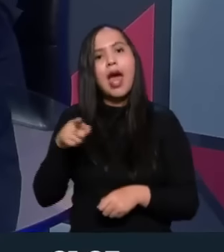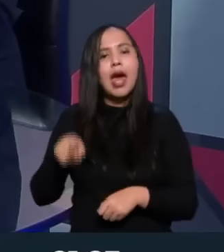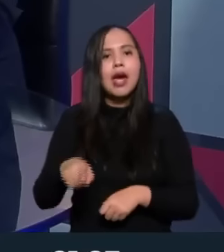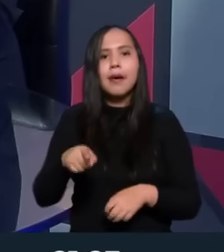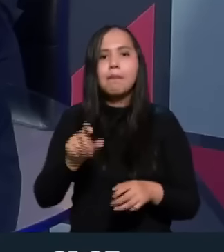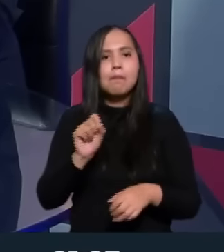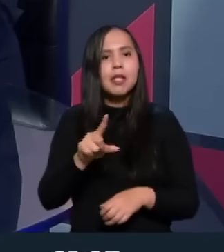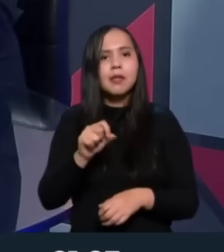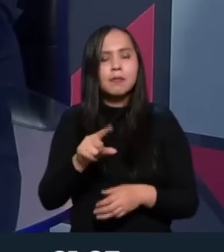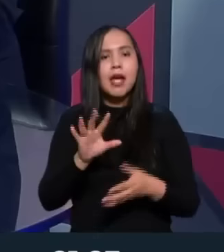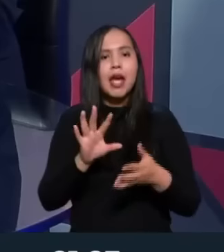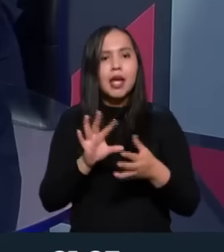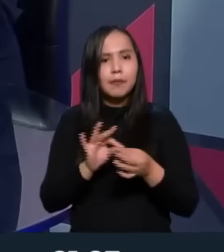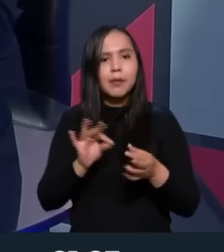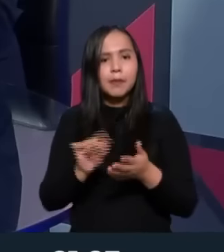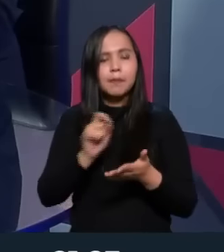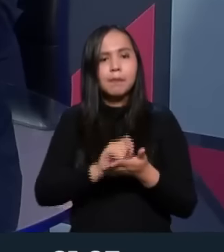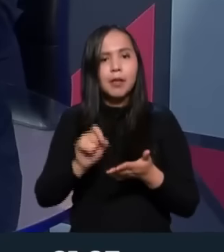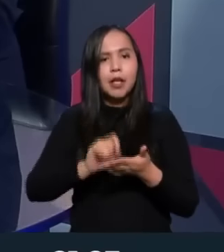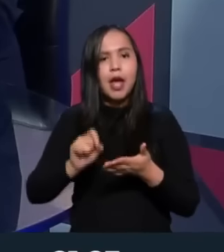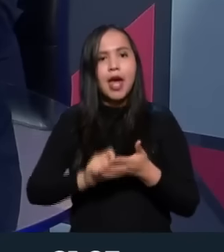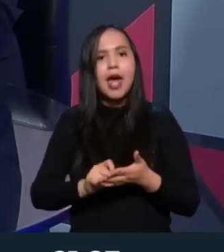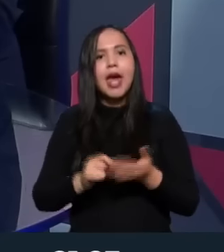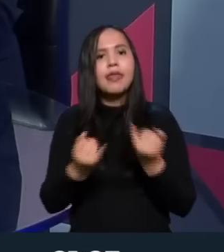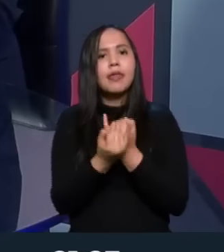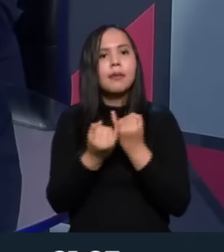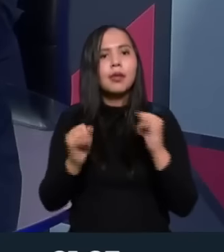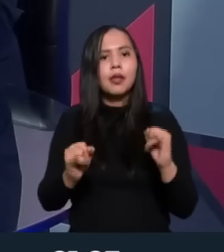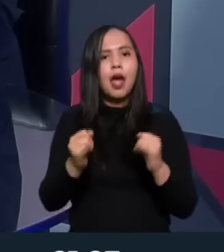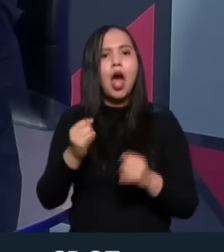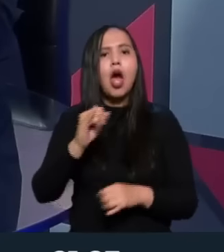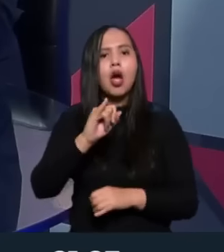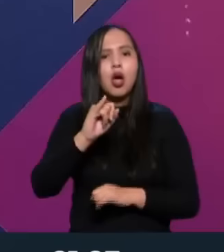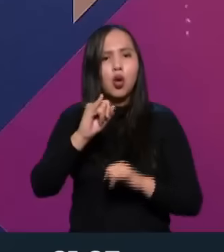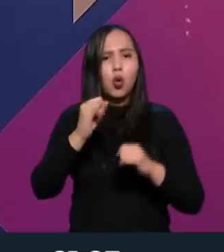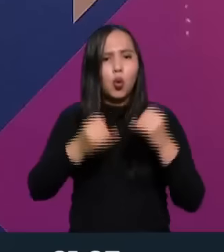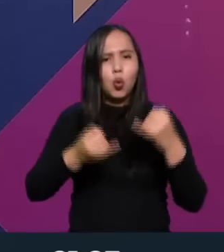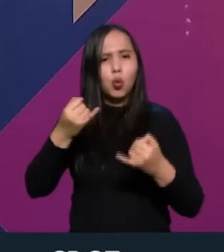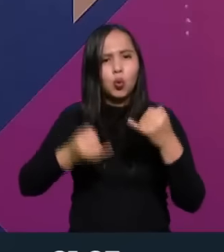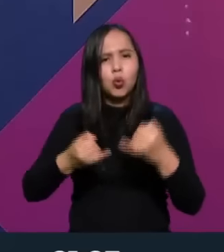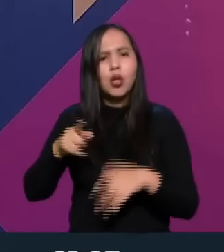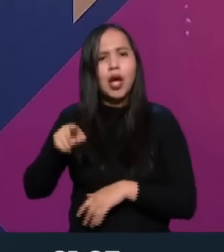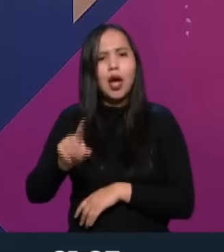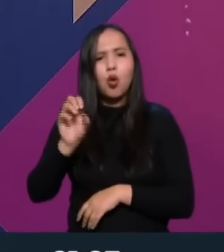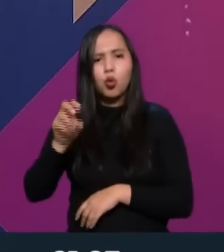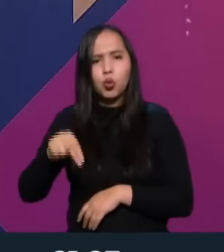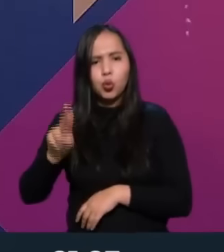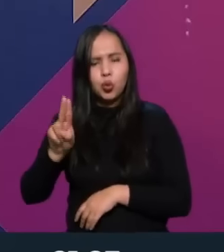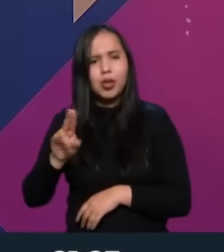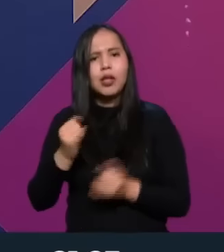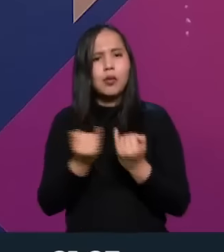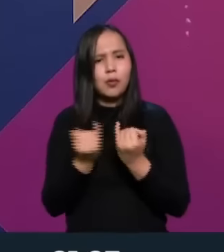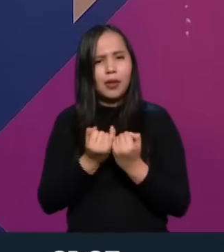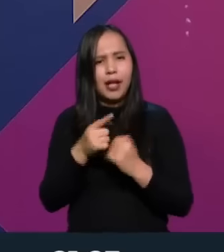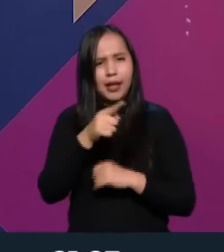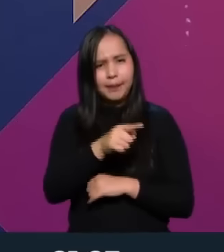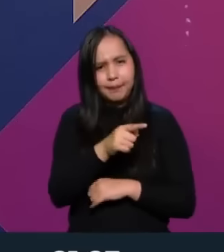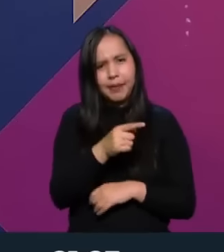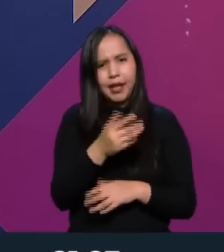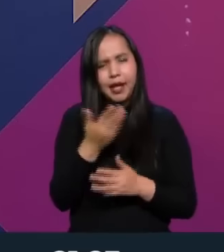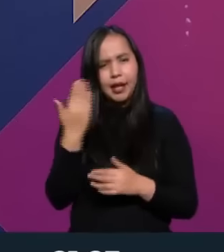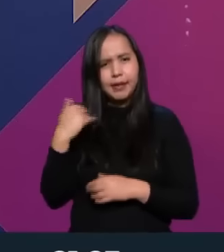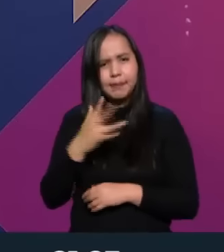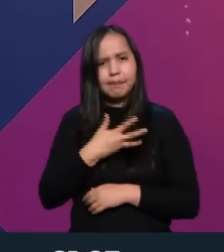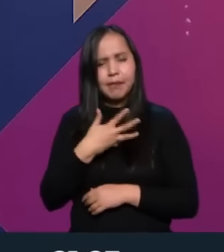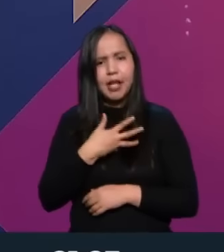propia relatora de la independencia judicial de la ONU, incluso en la conferencia mañanera que dan los jueces.